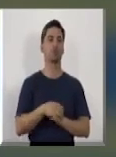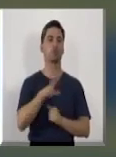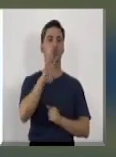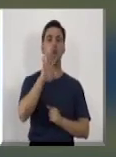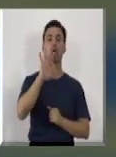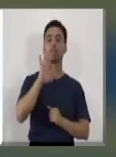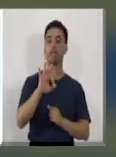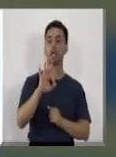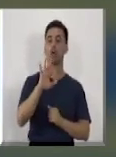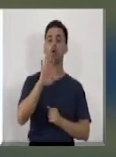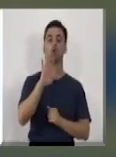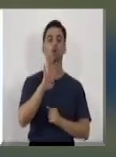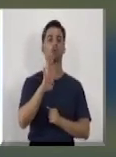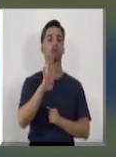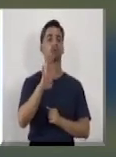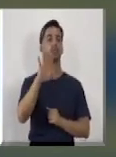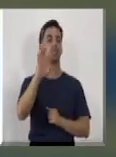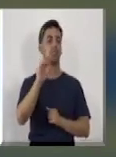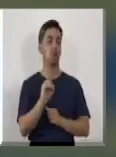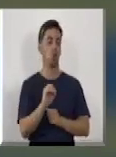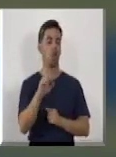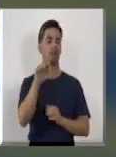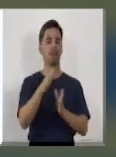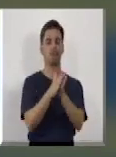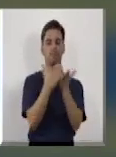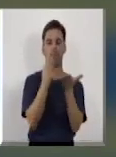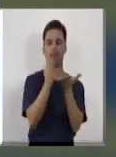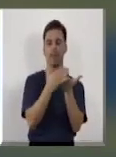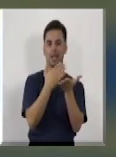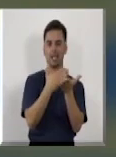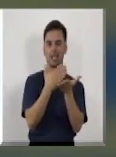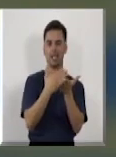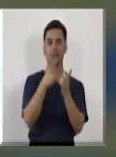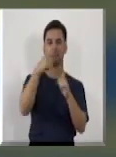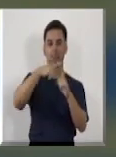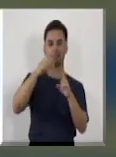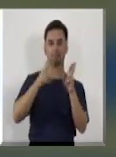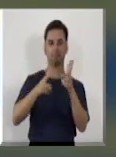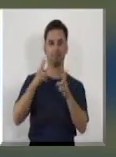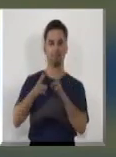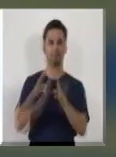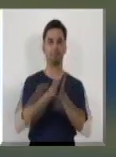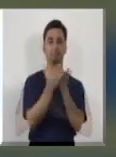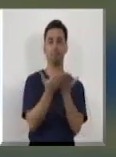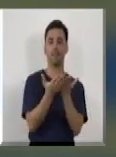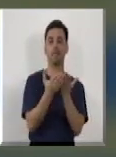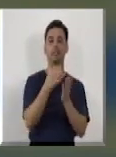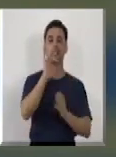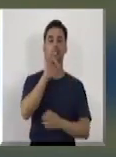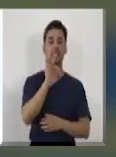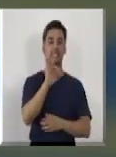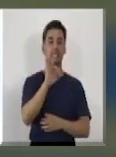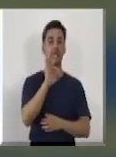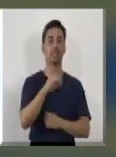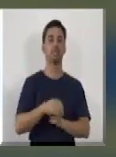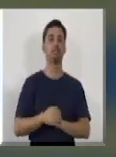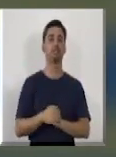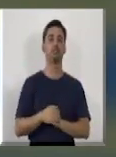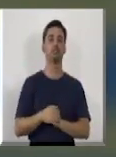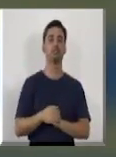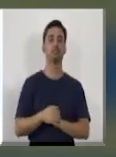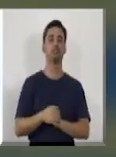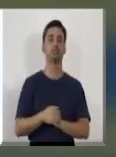actividad 2.63 de la página 50. Y la actividad de sistematización y consolidación 7 de la página